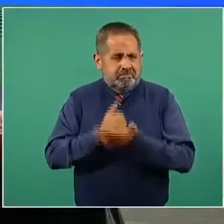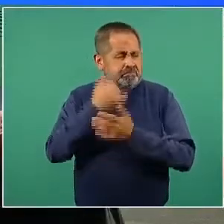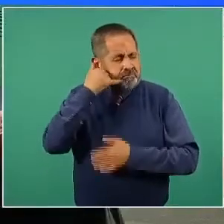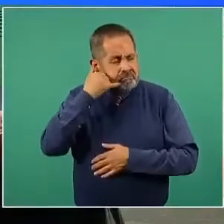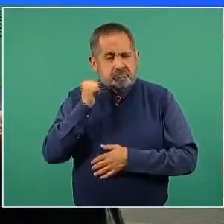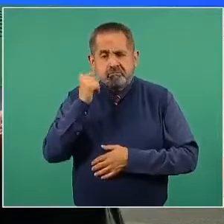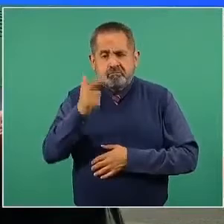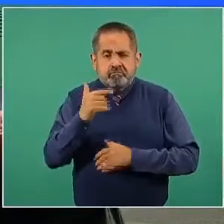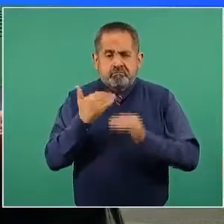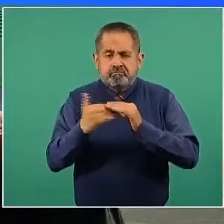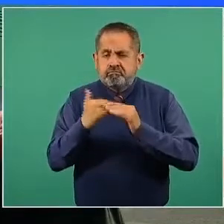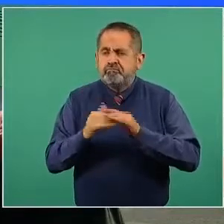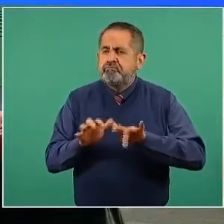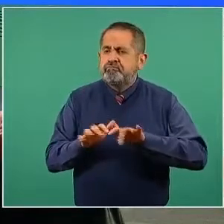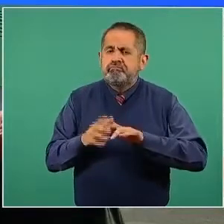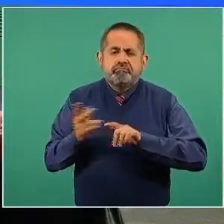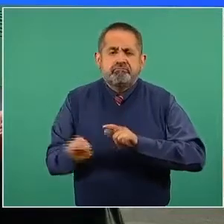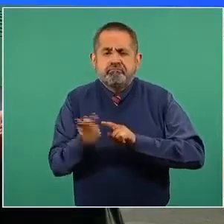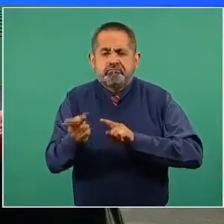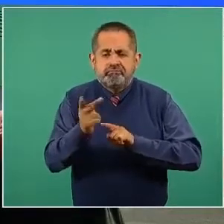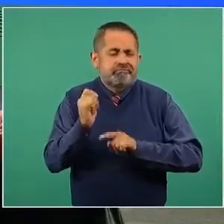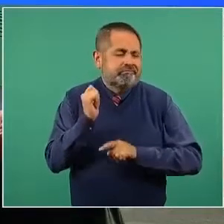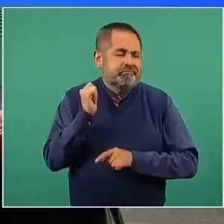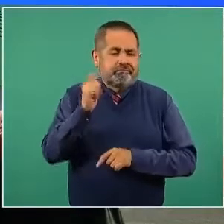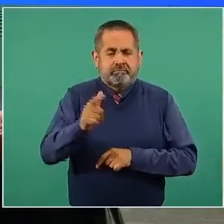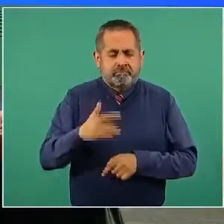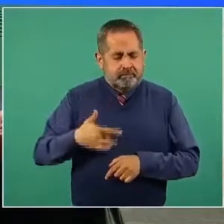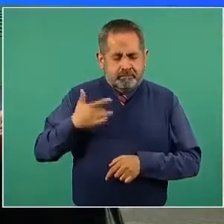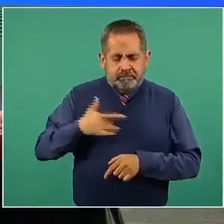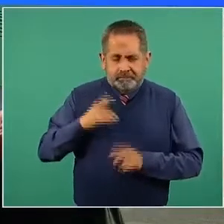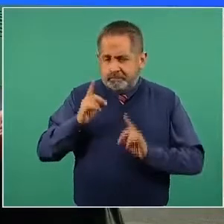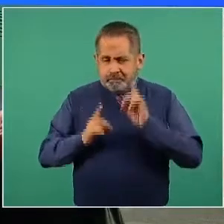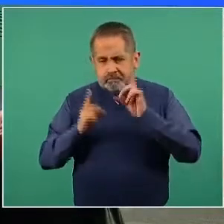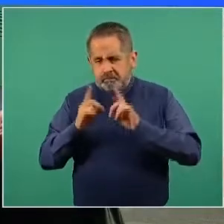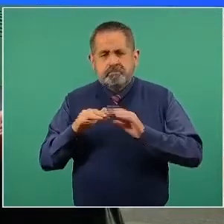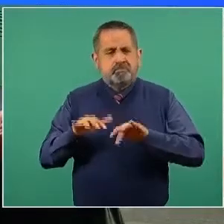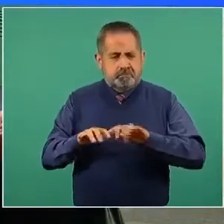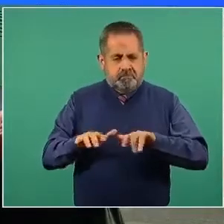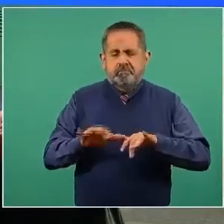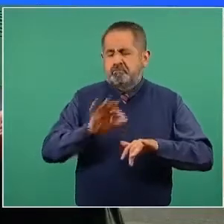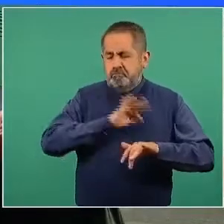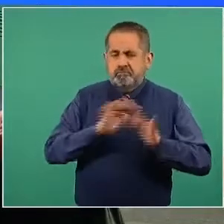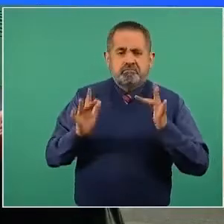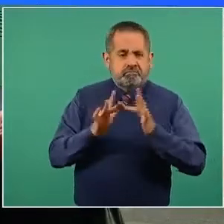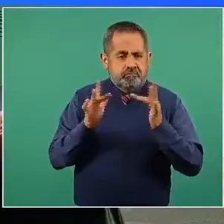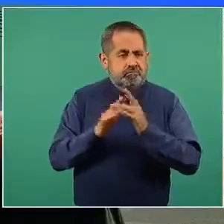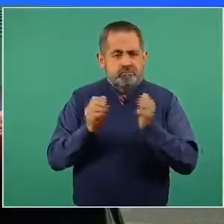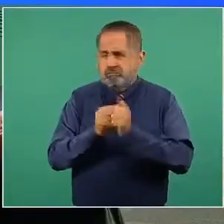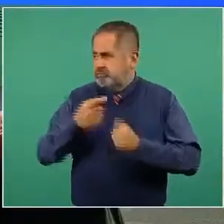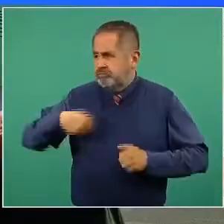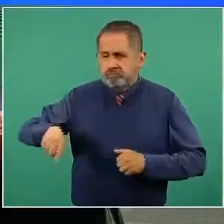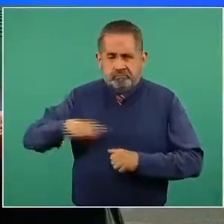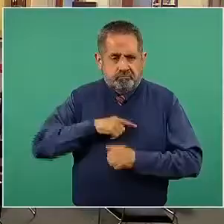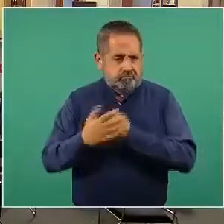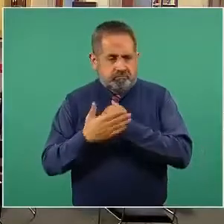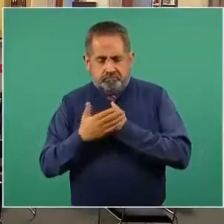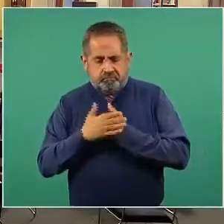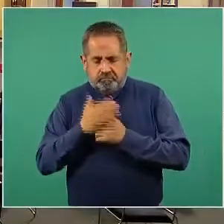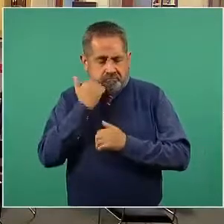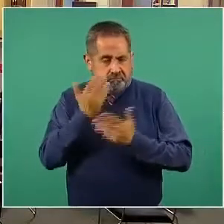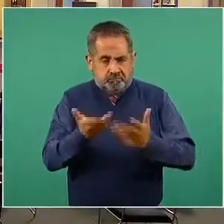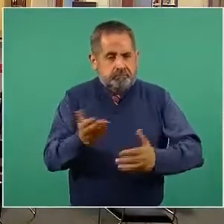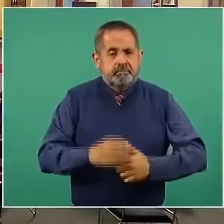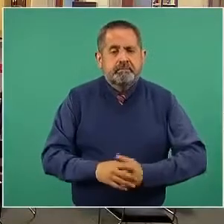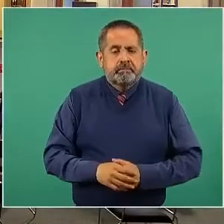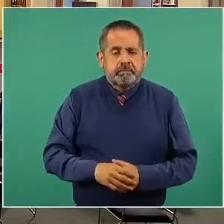esta página de internet para cualquier inquietud, duda, comentario, pregunta u observación, la que usted